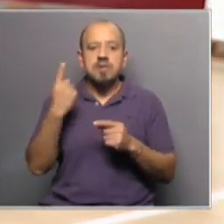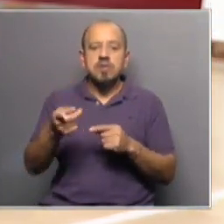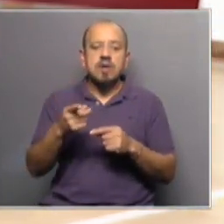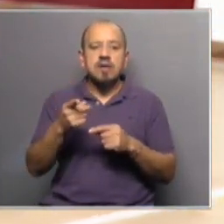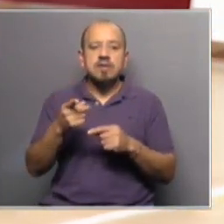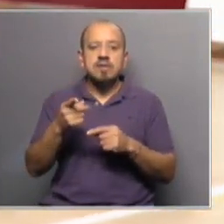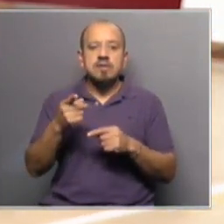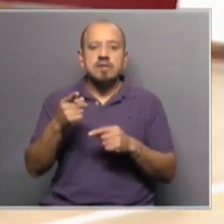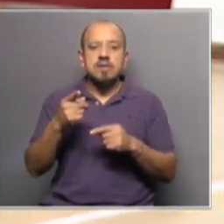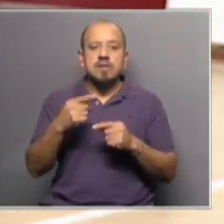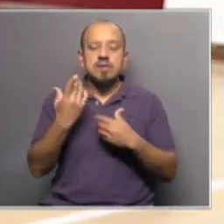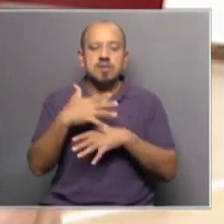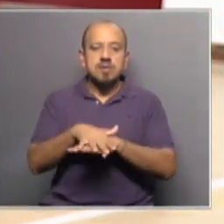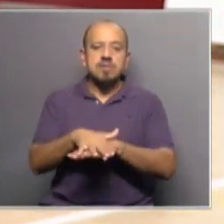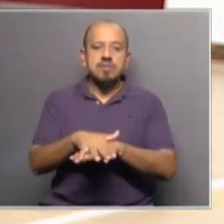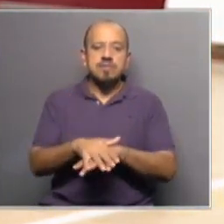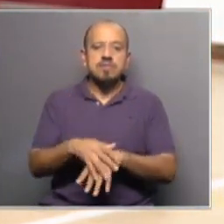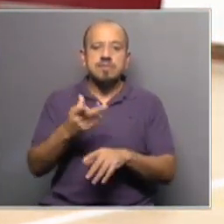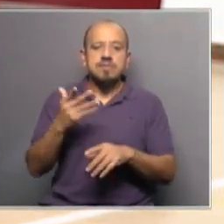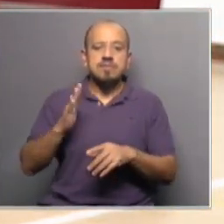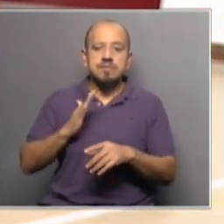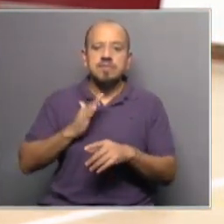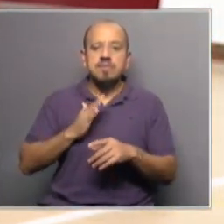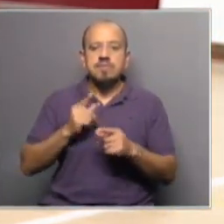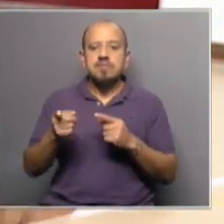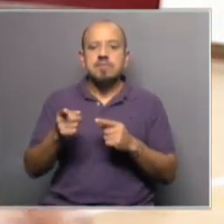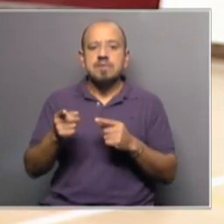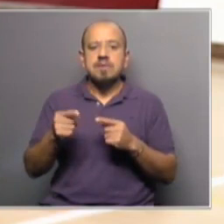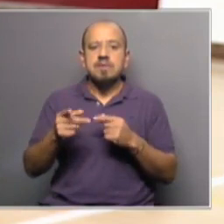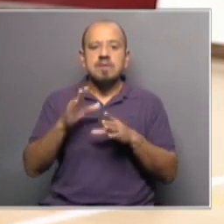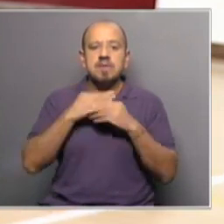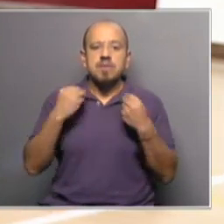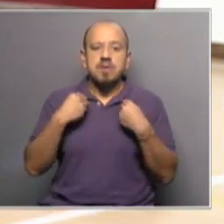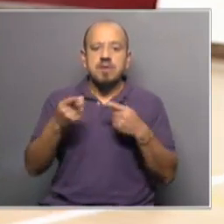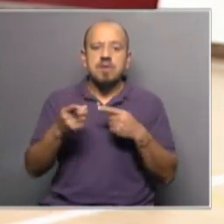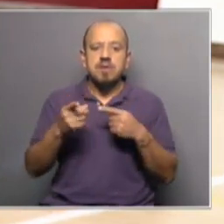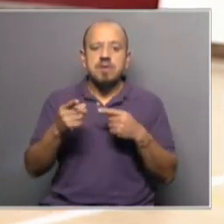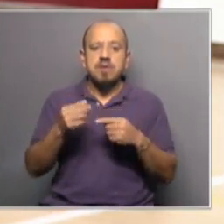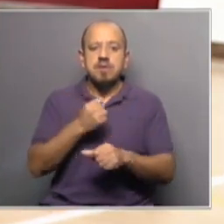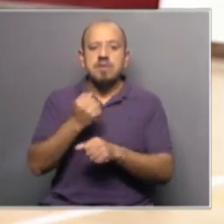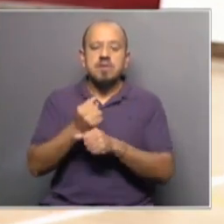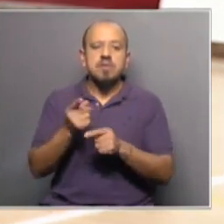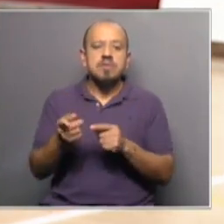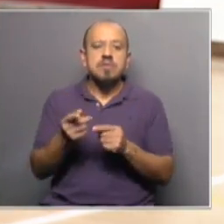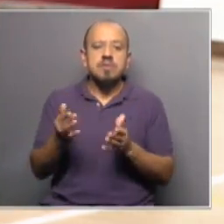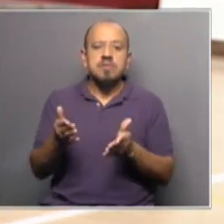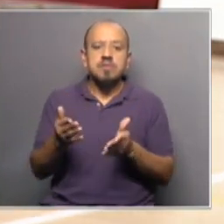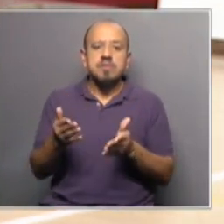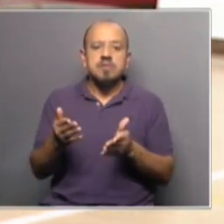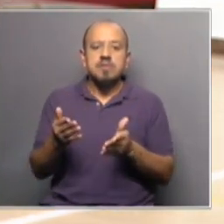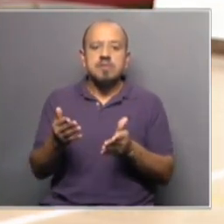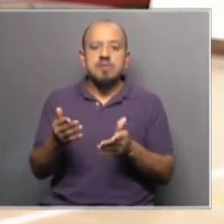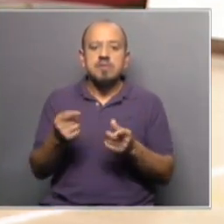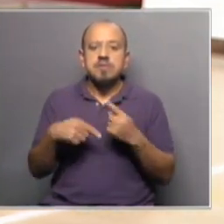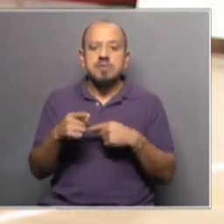categorías en las que son mixtas, hay pila de chiquilinas en pre-mini, mini, en escuelita, hasta en preinfantiles, son súper